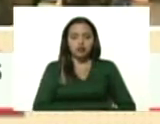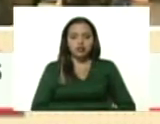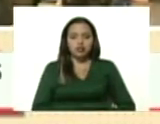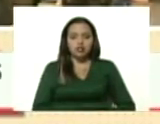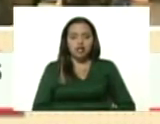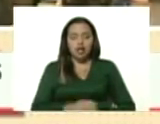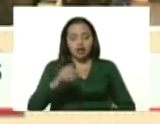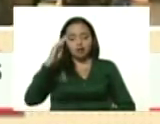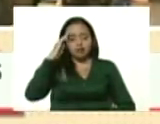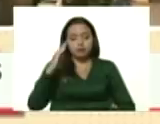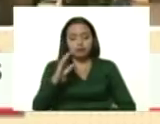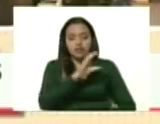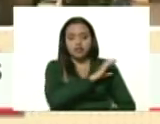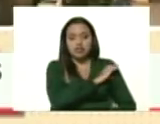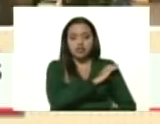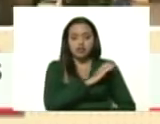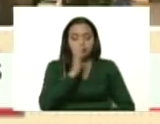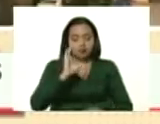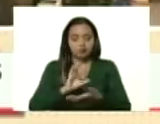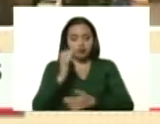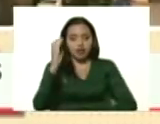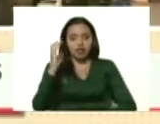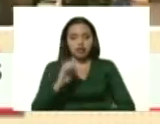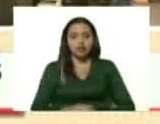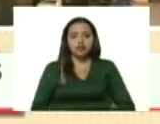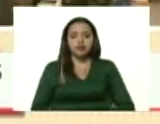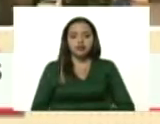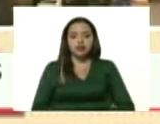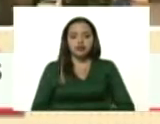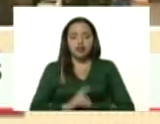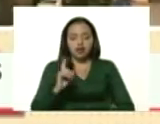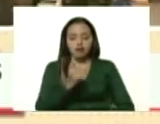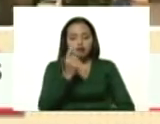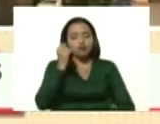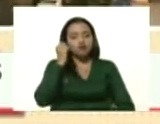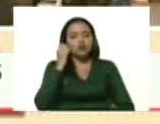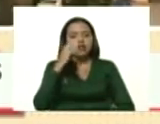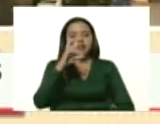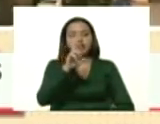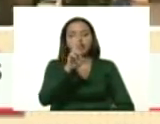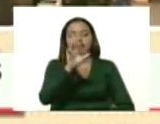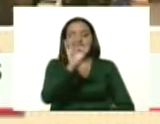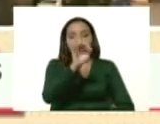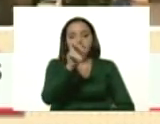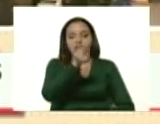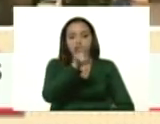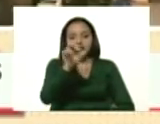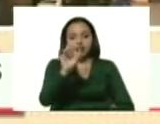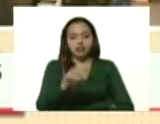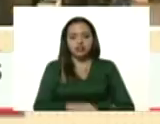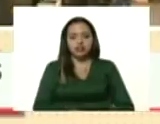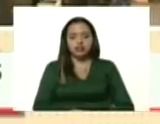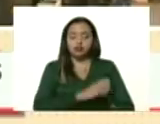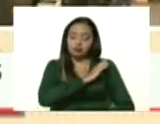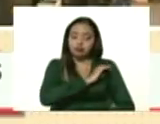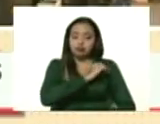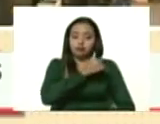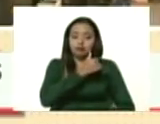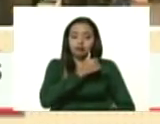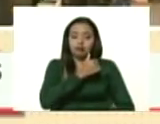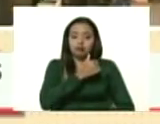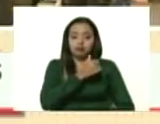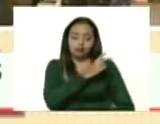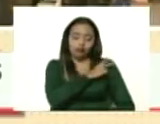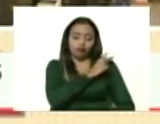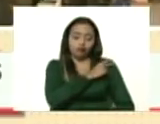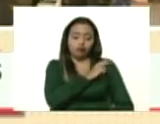la Red y Capital, con la primer teniente Carmen Ferrer Berbín, comandanta de la